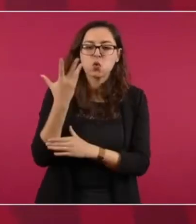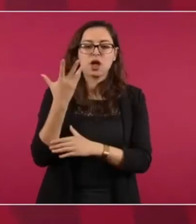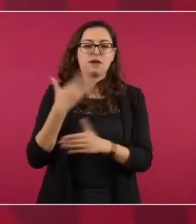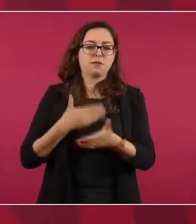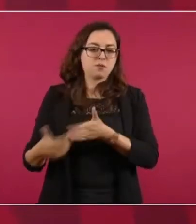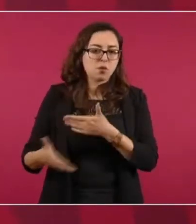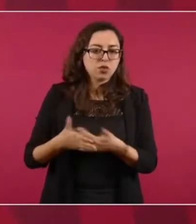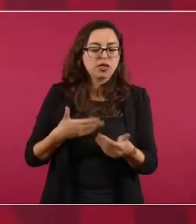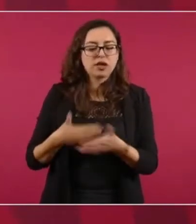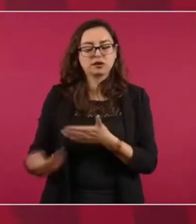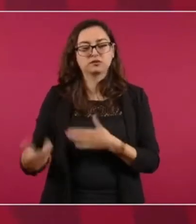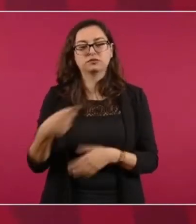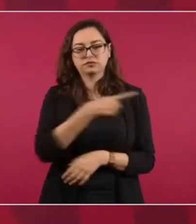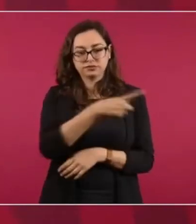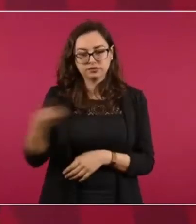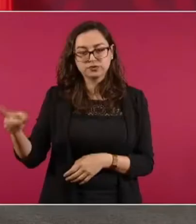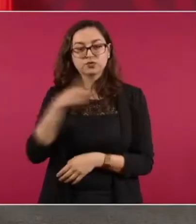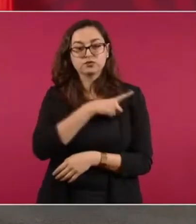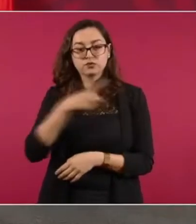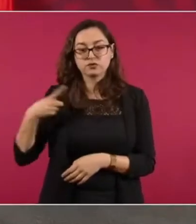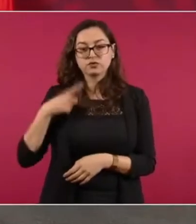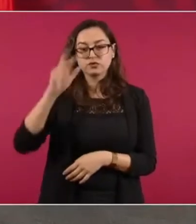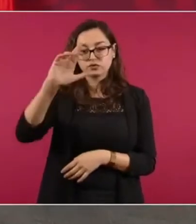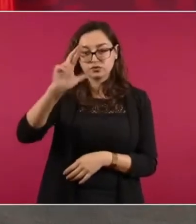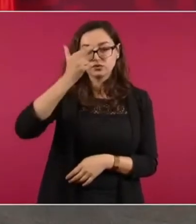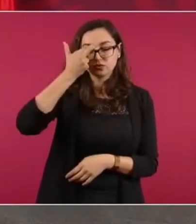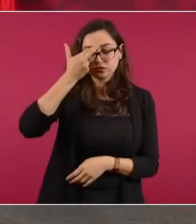Acuérdense ustedes, todos,